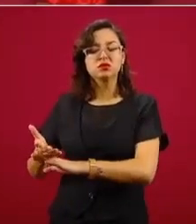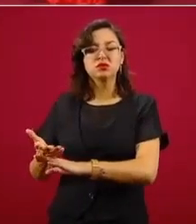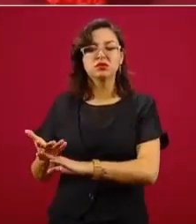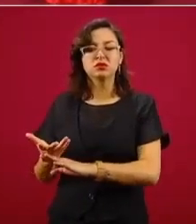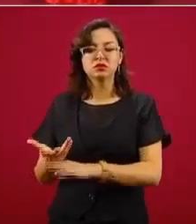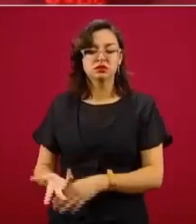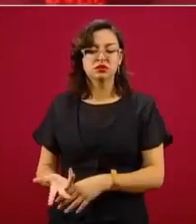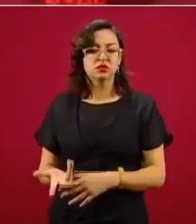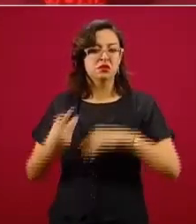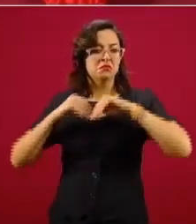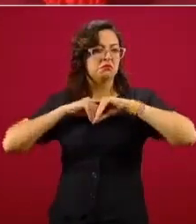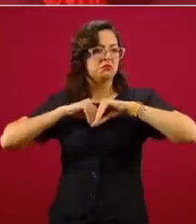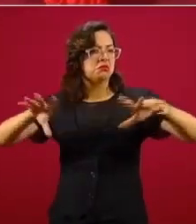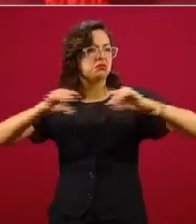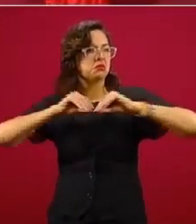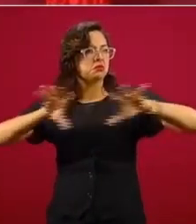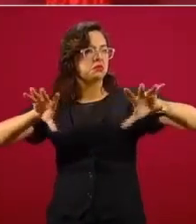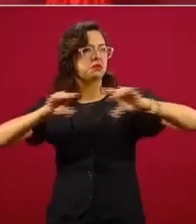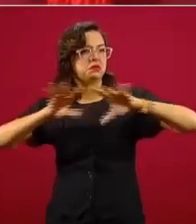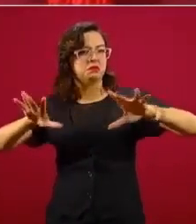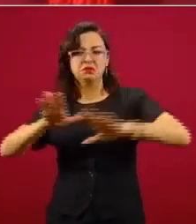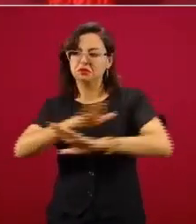en medios de comunicación